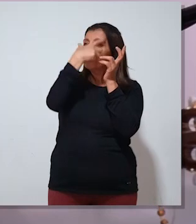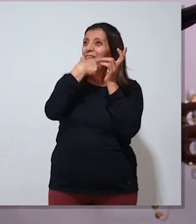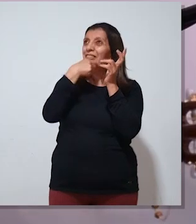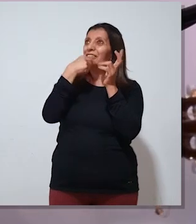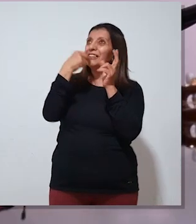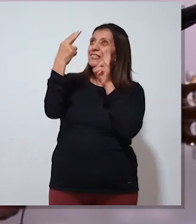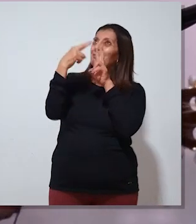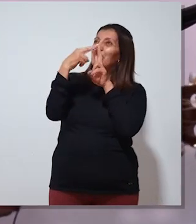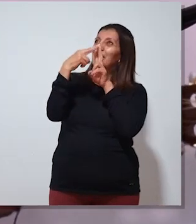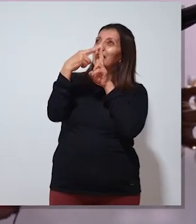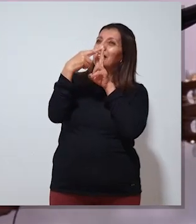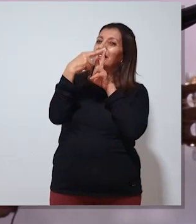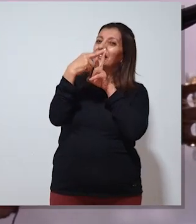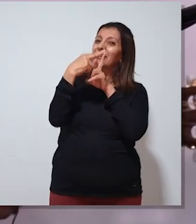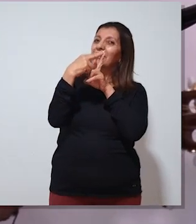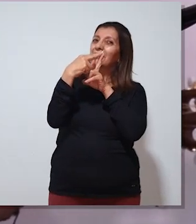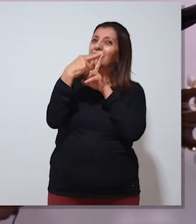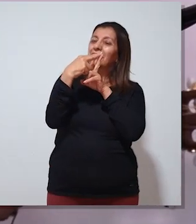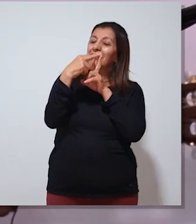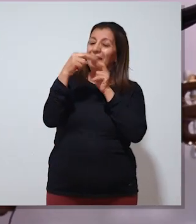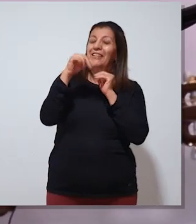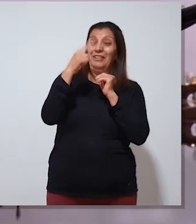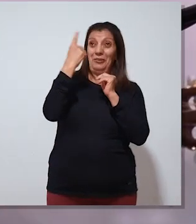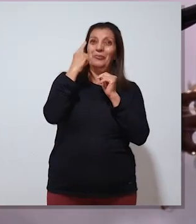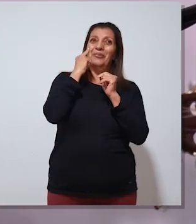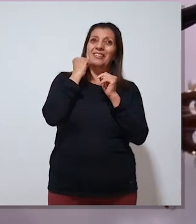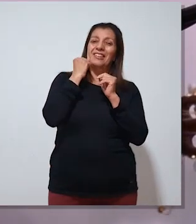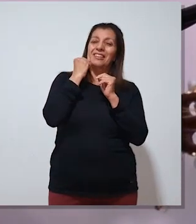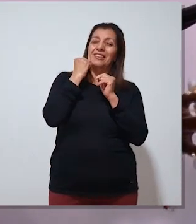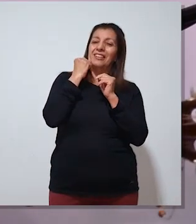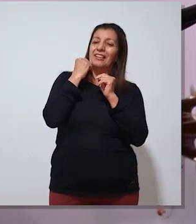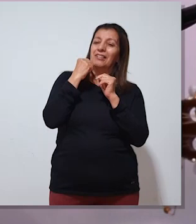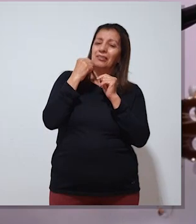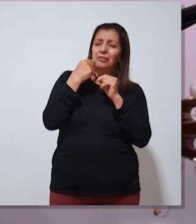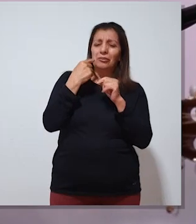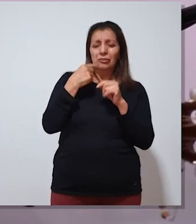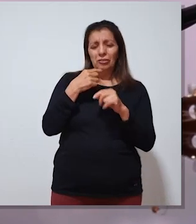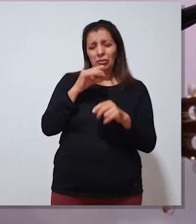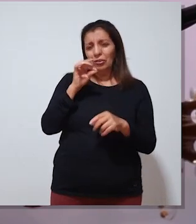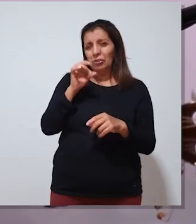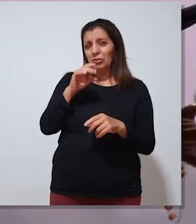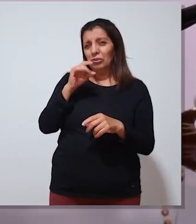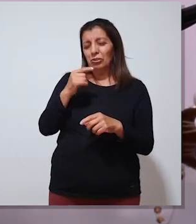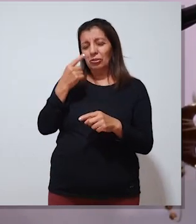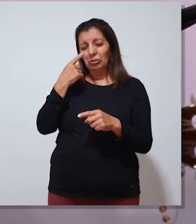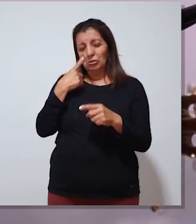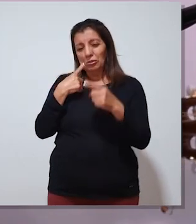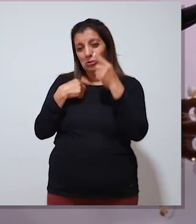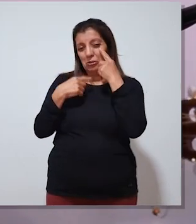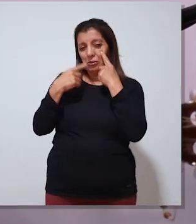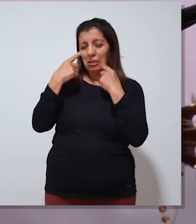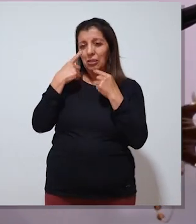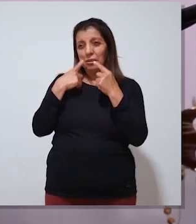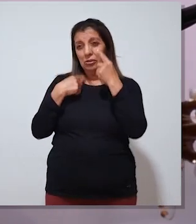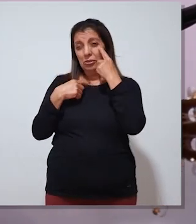encontrar, y al fin te encontré dolorosa, llorando de pena